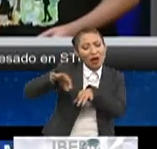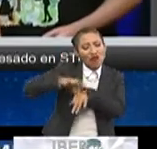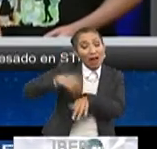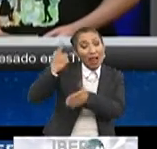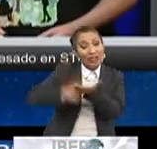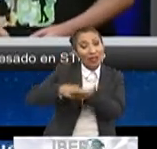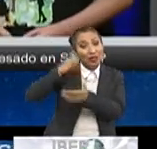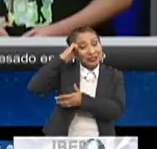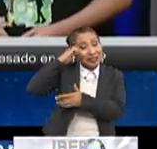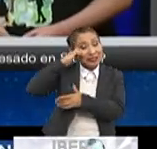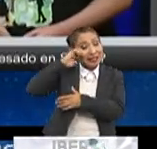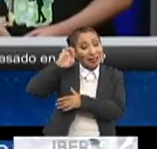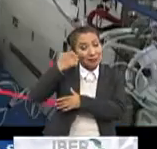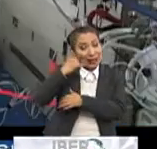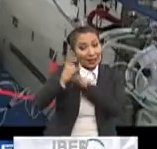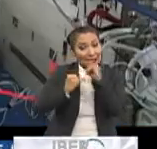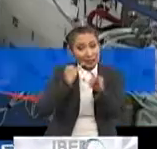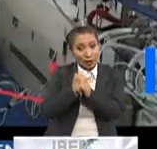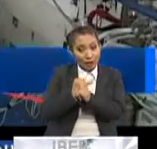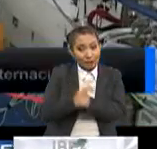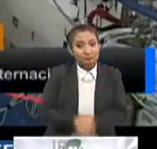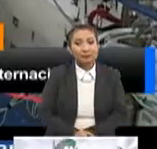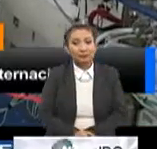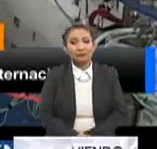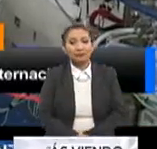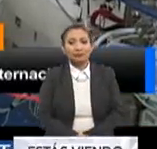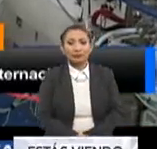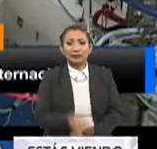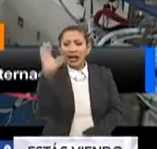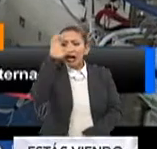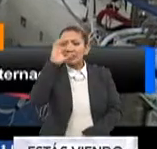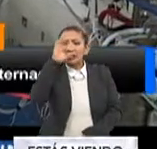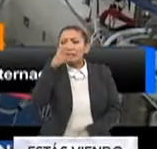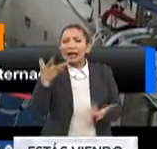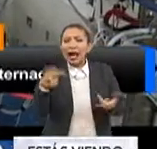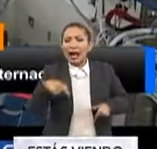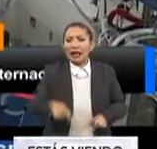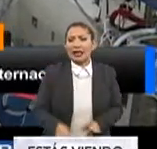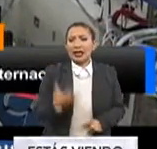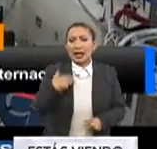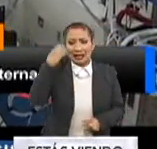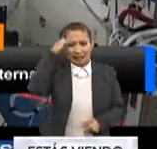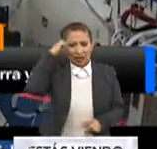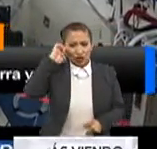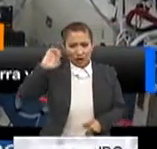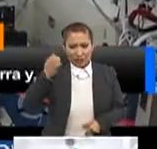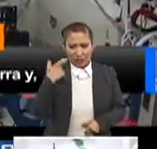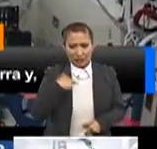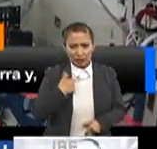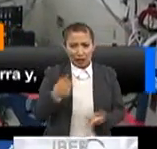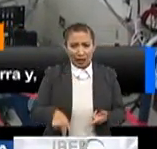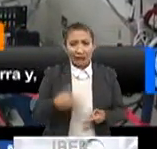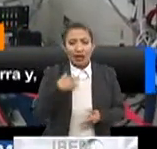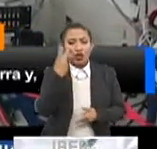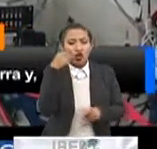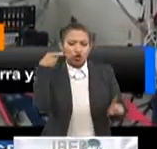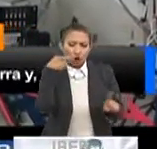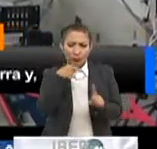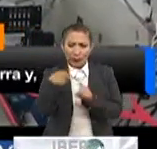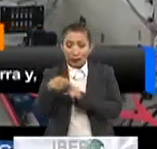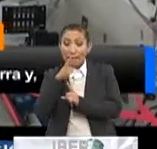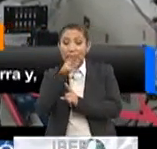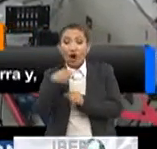a bordo de la Estación Espacial Internacional. Yeah, the science we do up here on the International Space Station has 2 purposes. It's